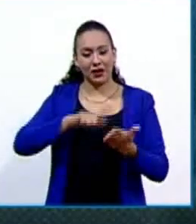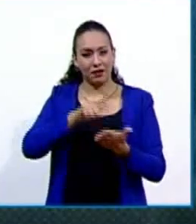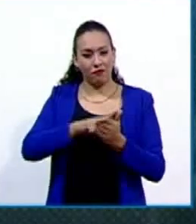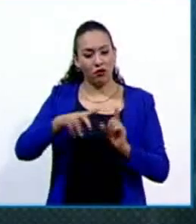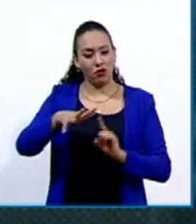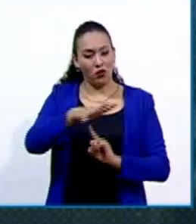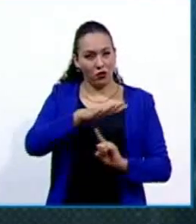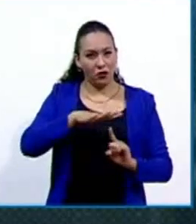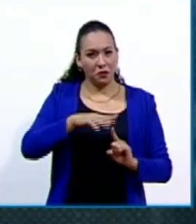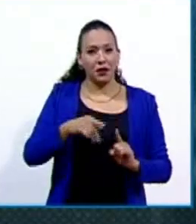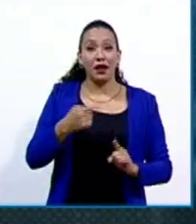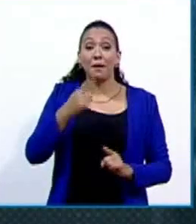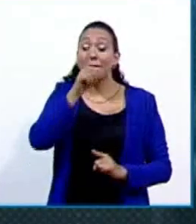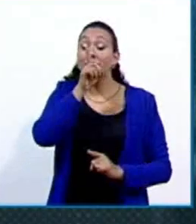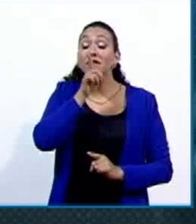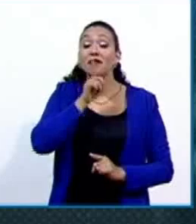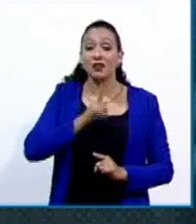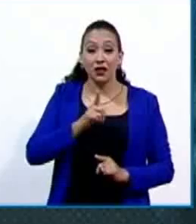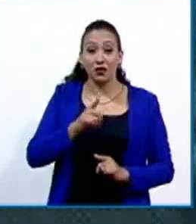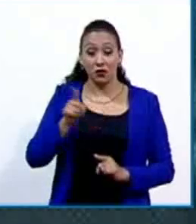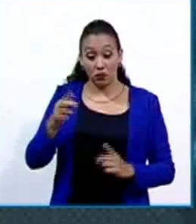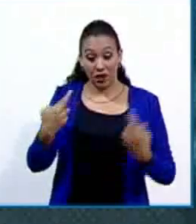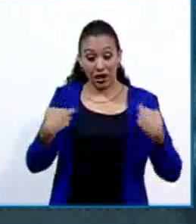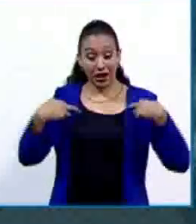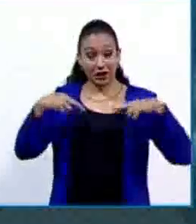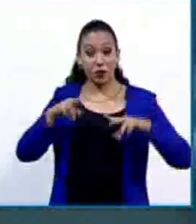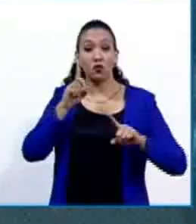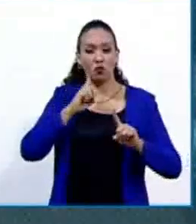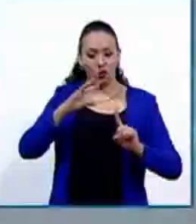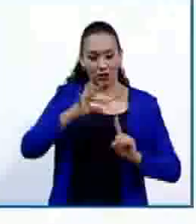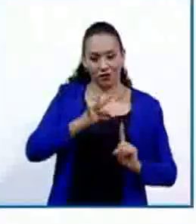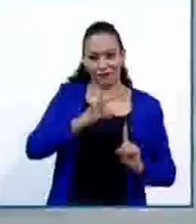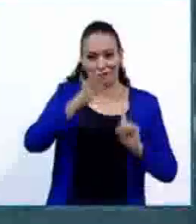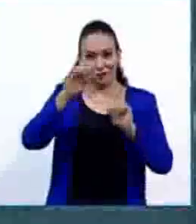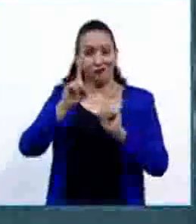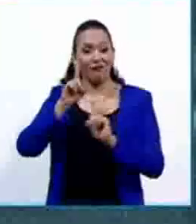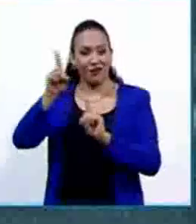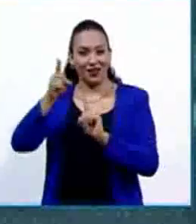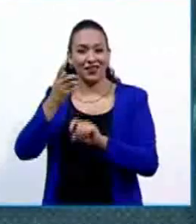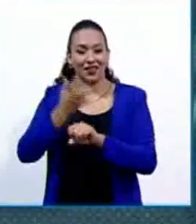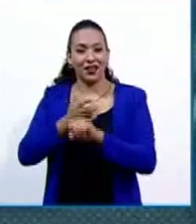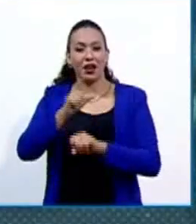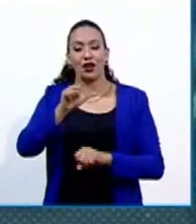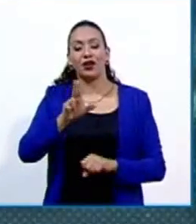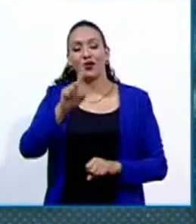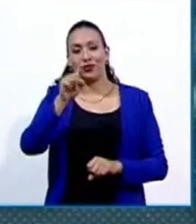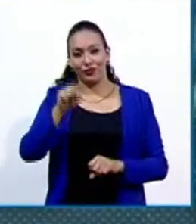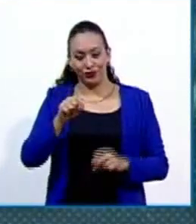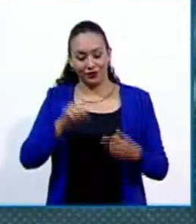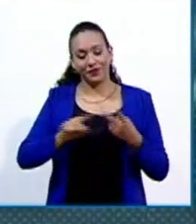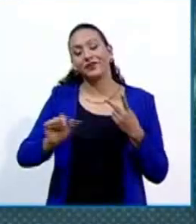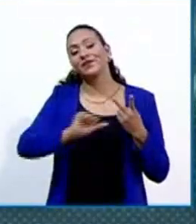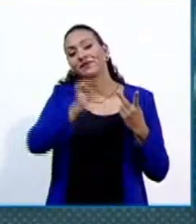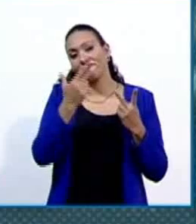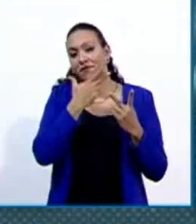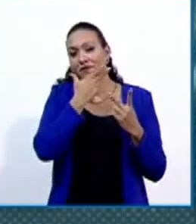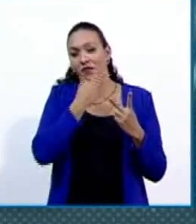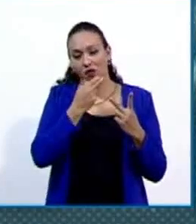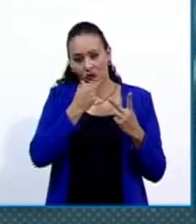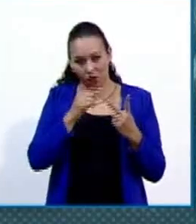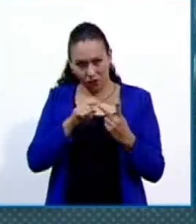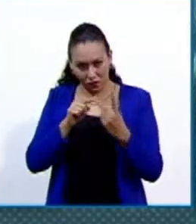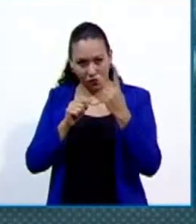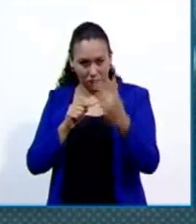la representante permanente de México ante la OEA, Luz Helena Baños, y el director de Estudios Constitucionales de la